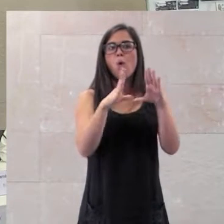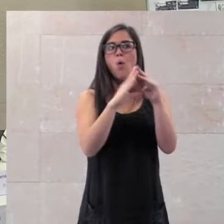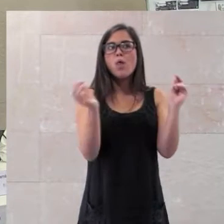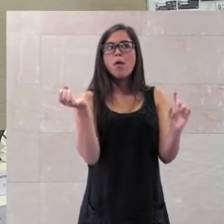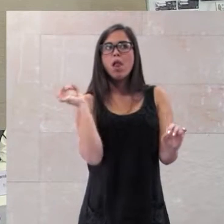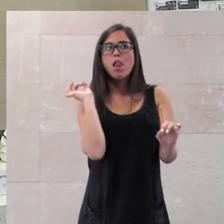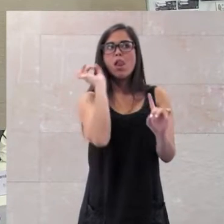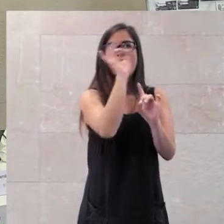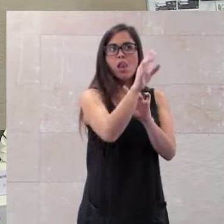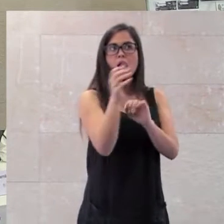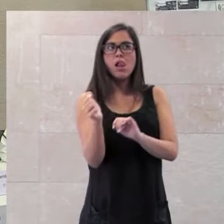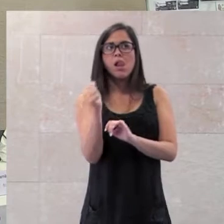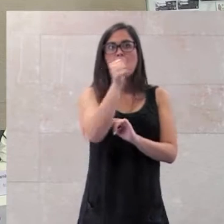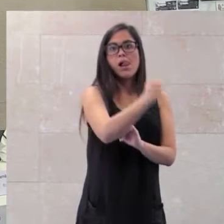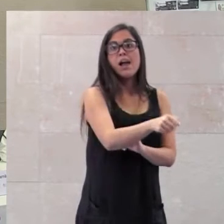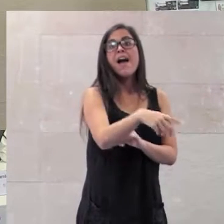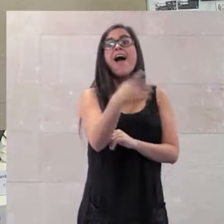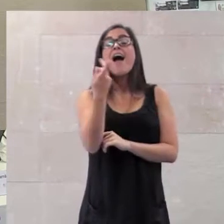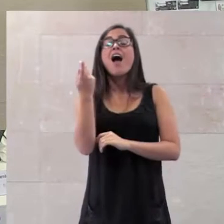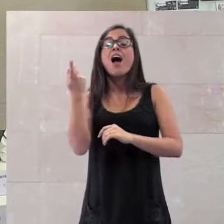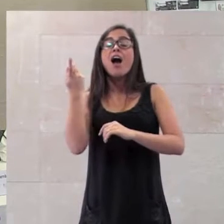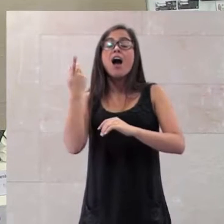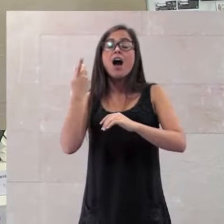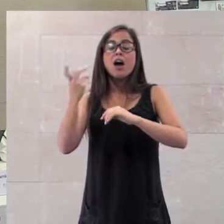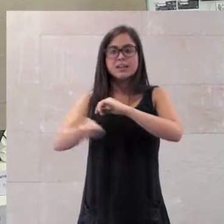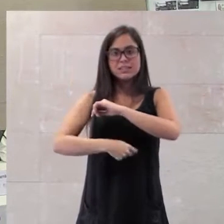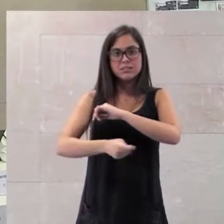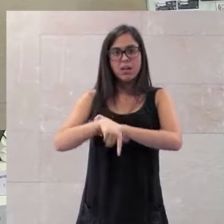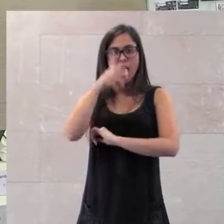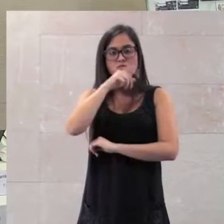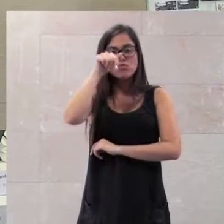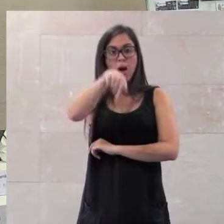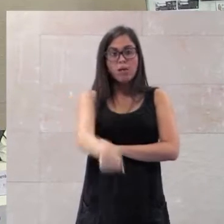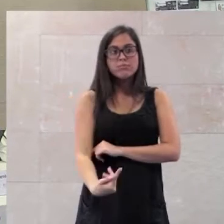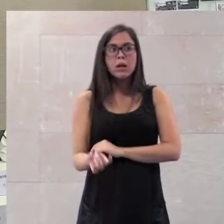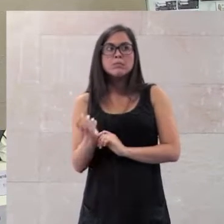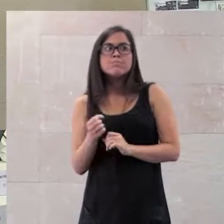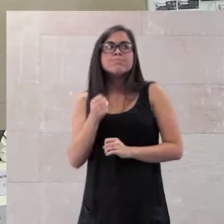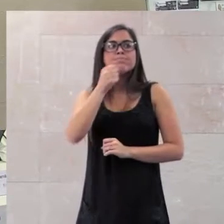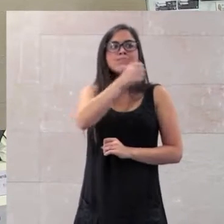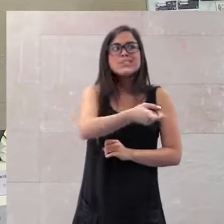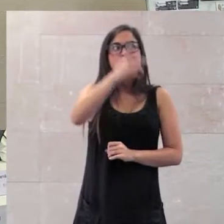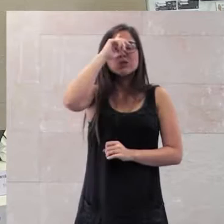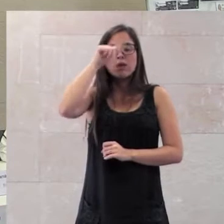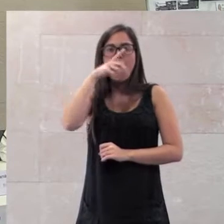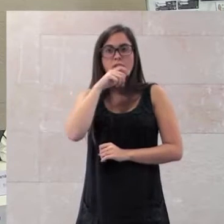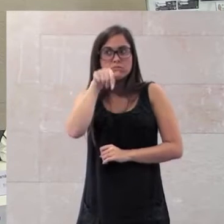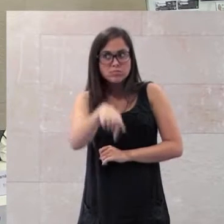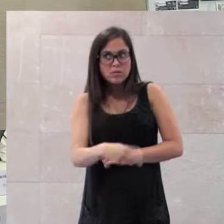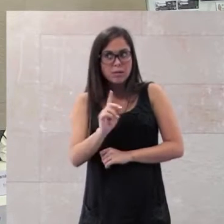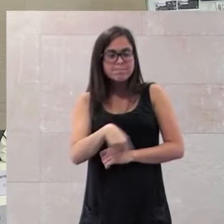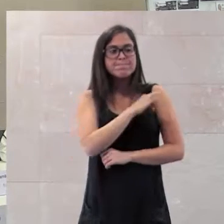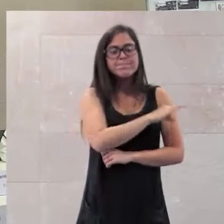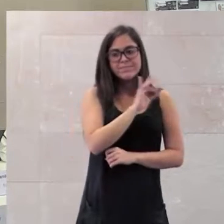la de Gasteiz. Sí, ¿no? No sé si este año se ha llevado, pero el año pasado sí. Bien, es buena idea,